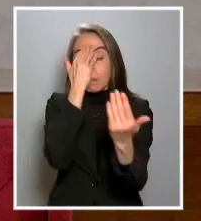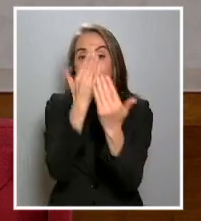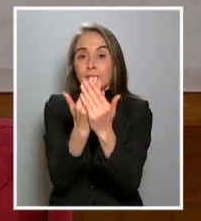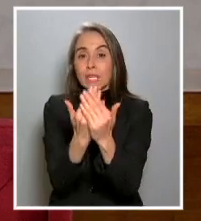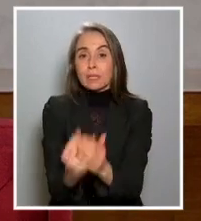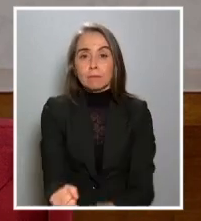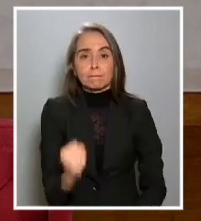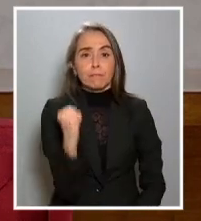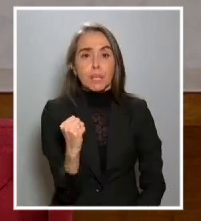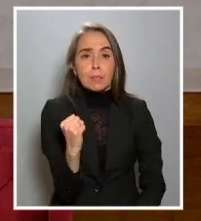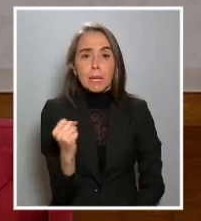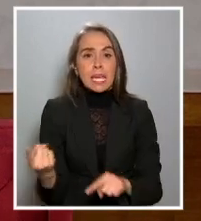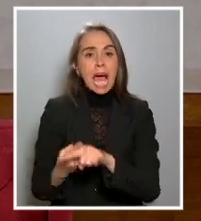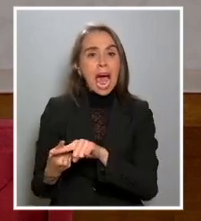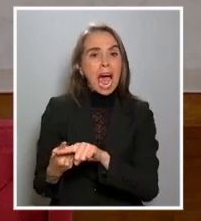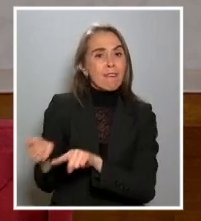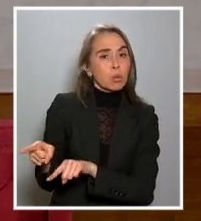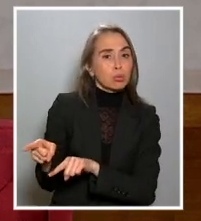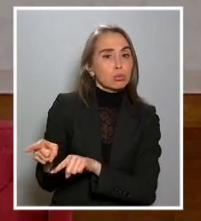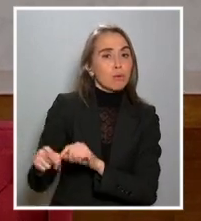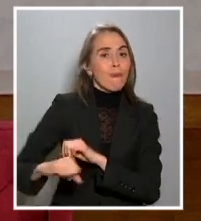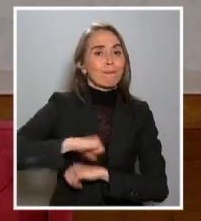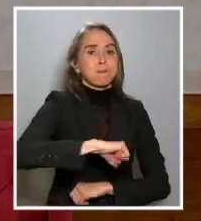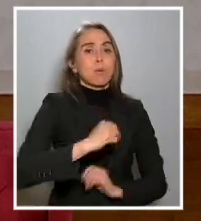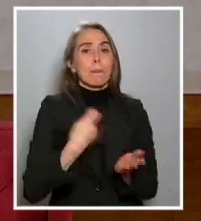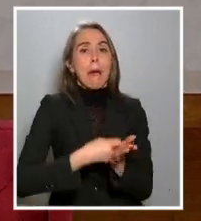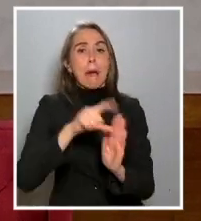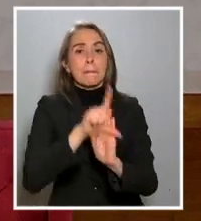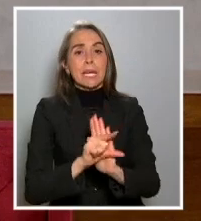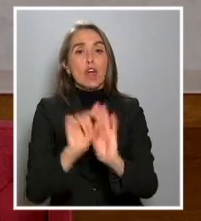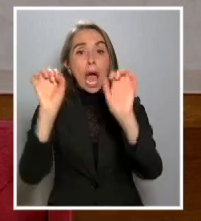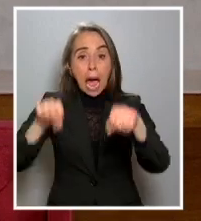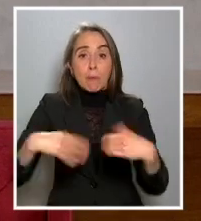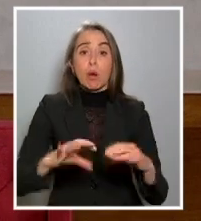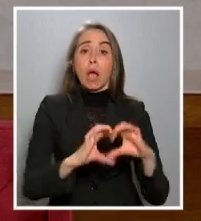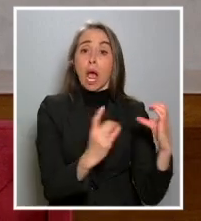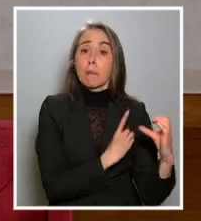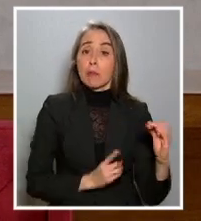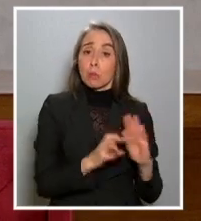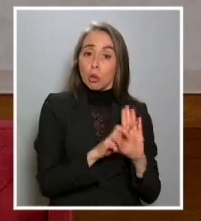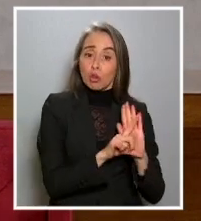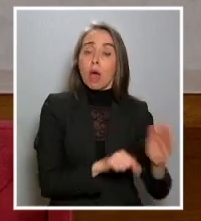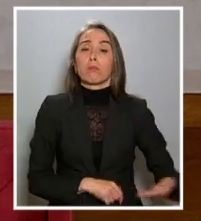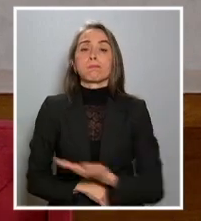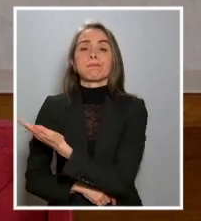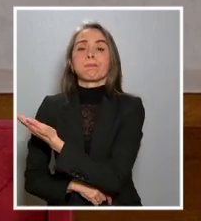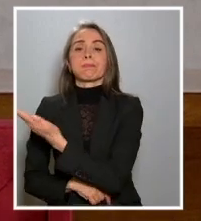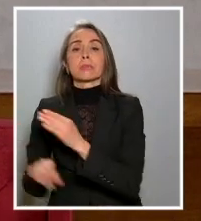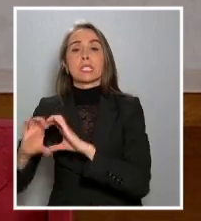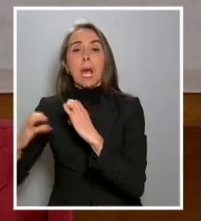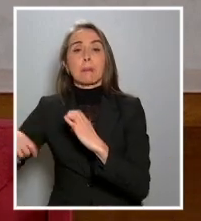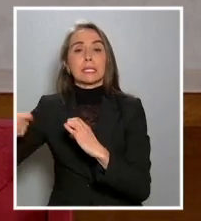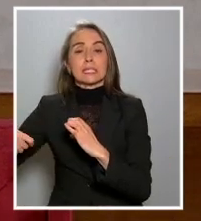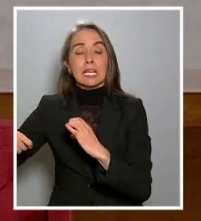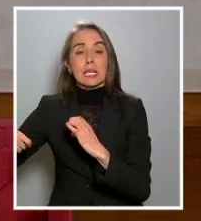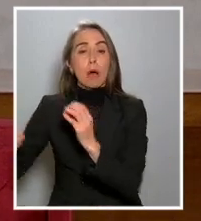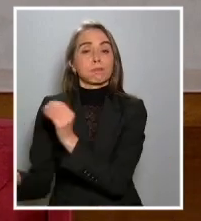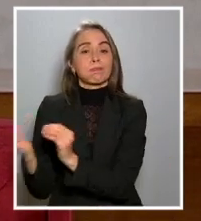con firmeza el abuso y la evasión, que ya fue aprobado en la Cámara de Diputados y está actualmente en el Senado